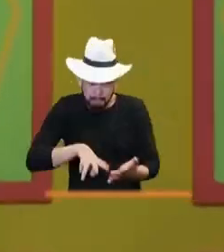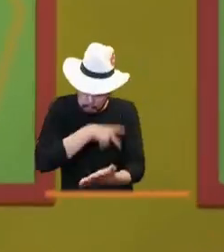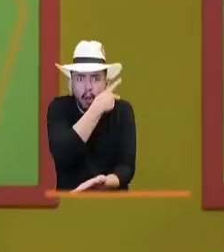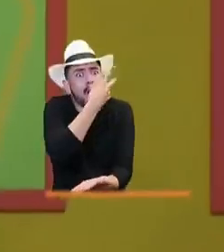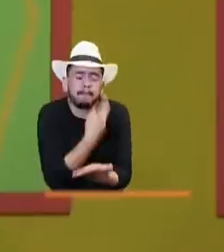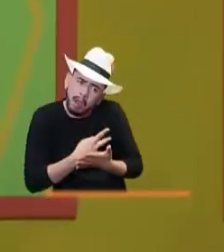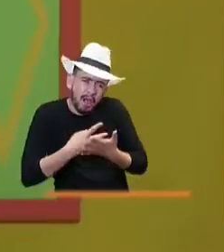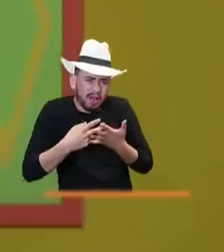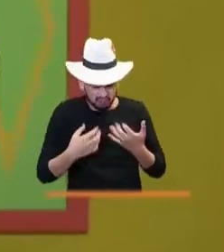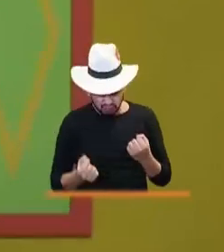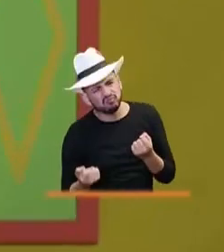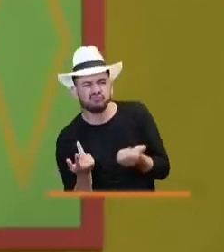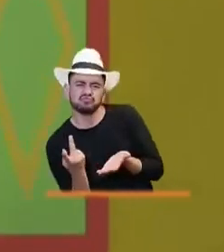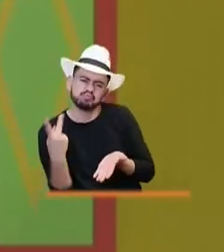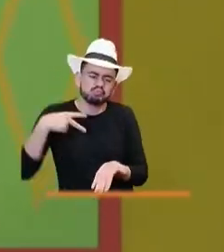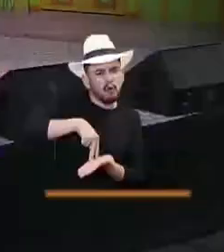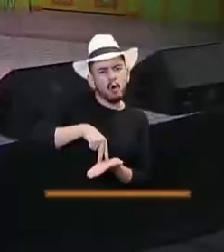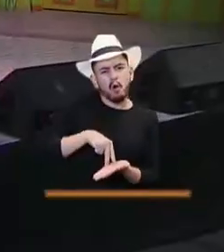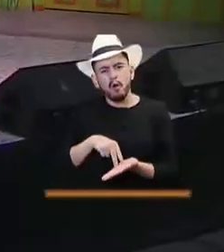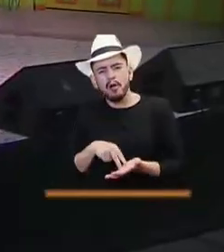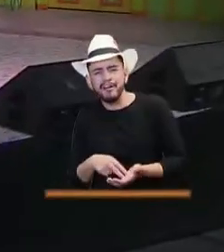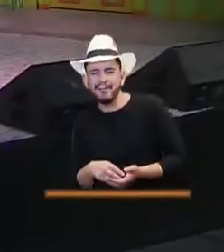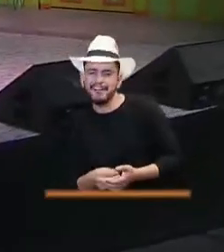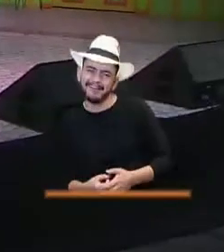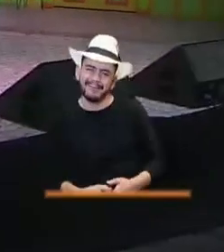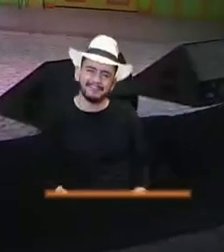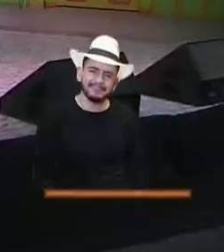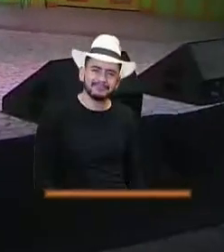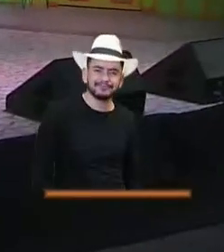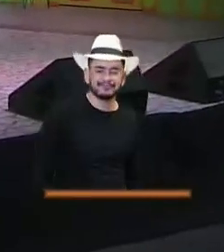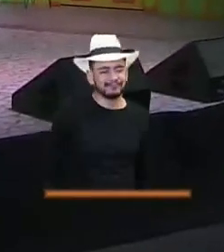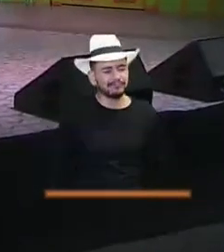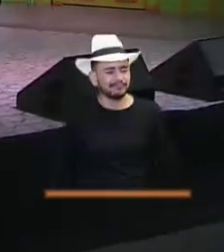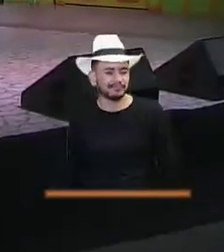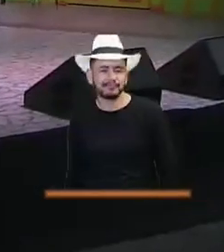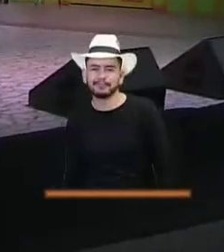se vuelve a levantar.